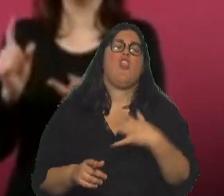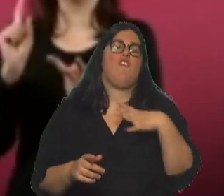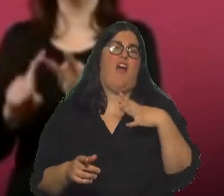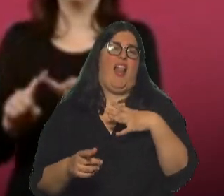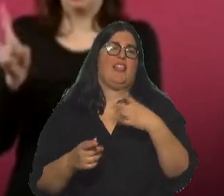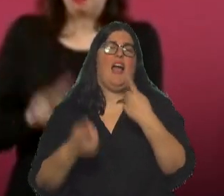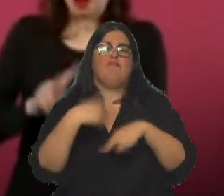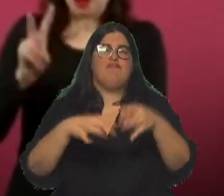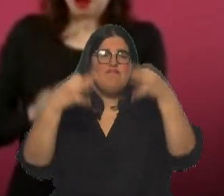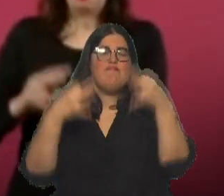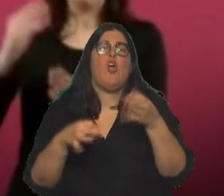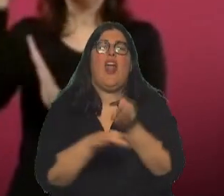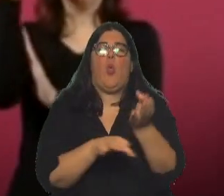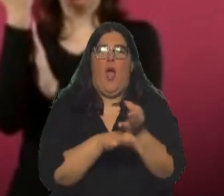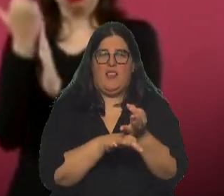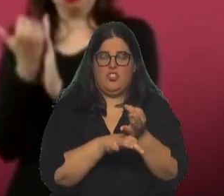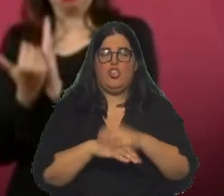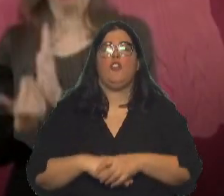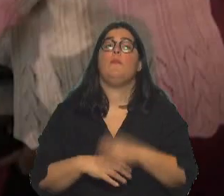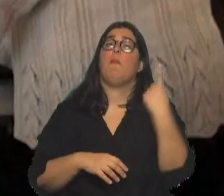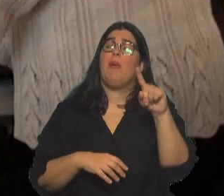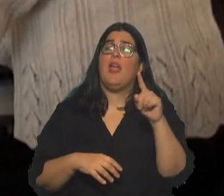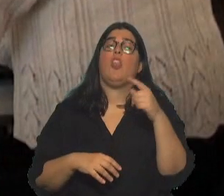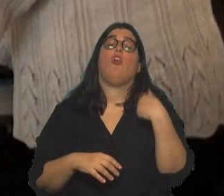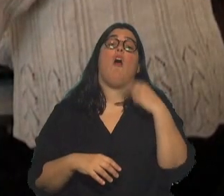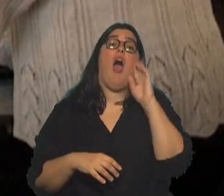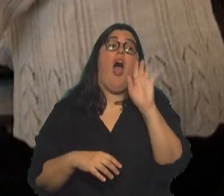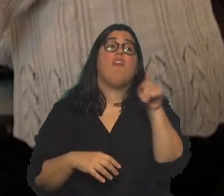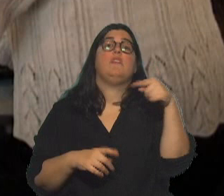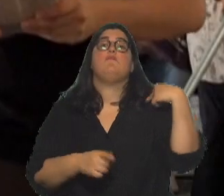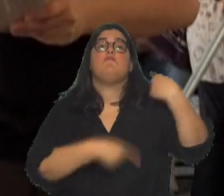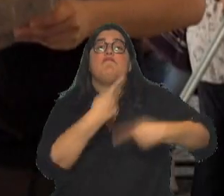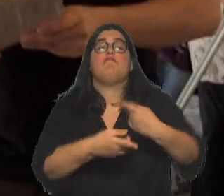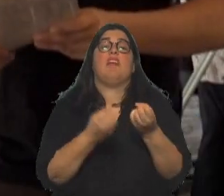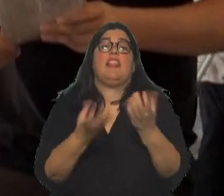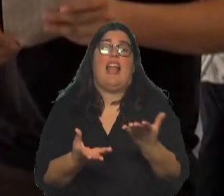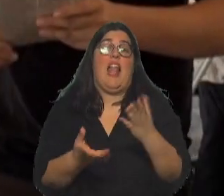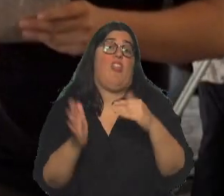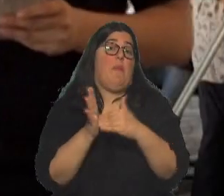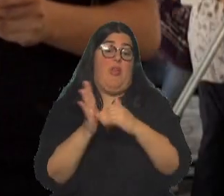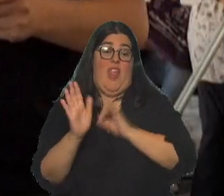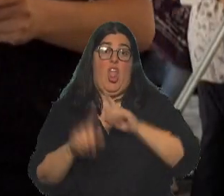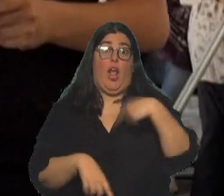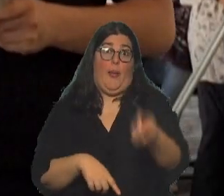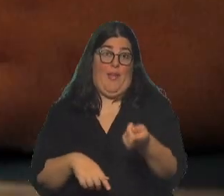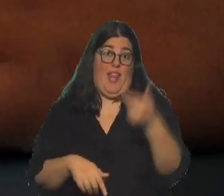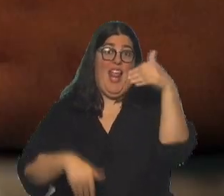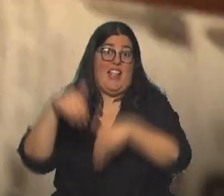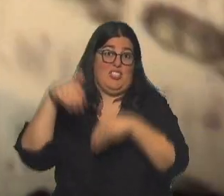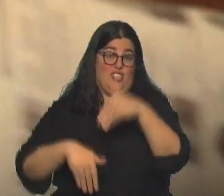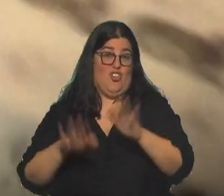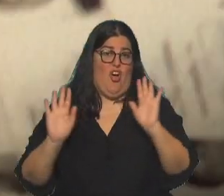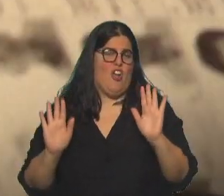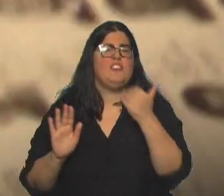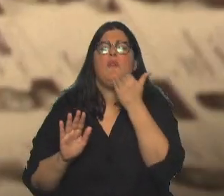Pero la verdadera dimensión de su legado se verá en el apoyo que logre recoger en los comicios del año próximo, que serán históricos independientemente